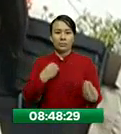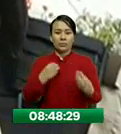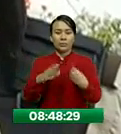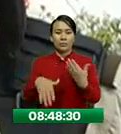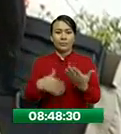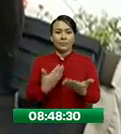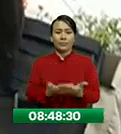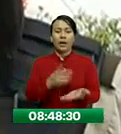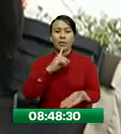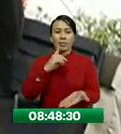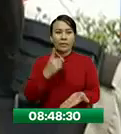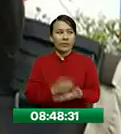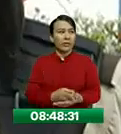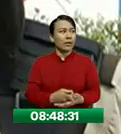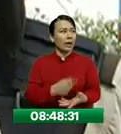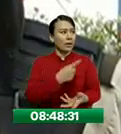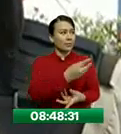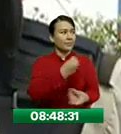en verdad un ciudadano